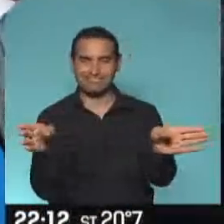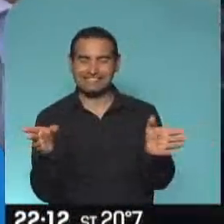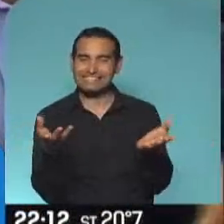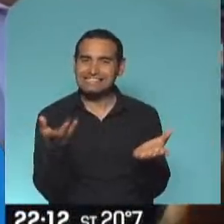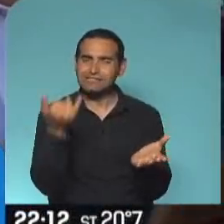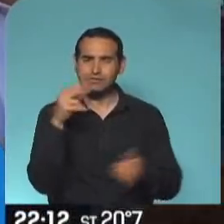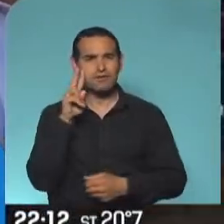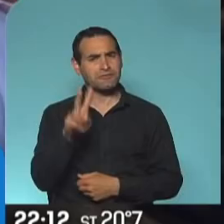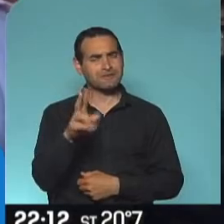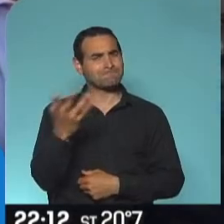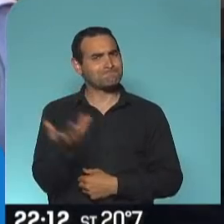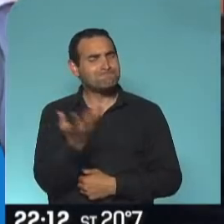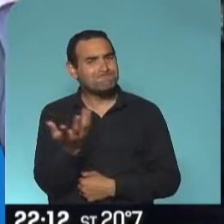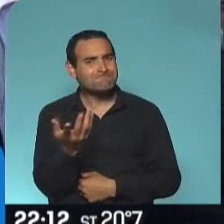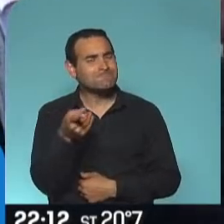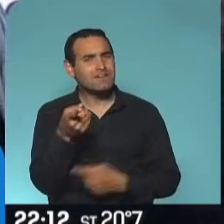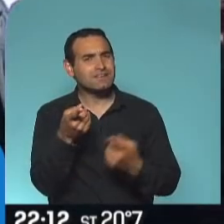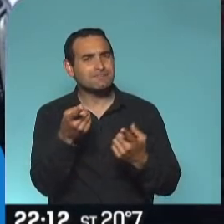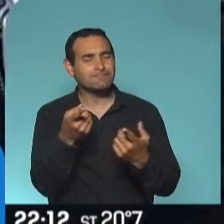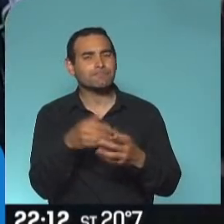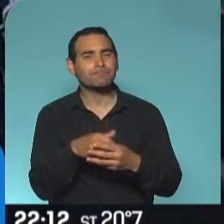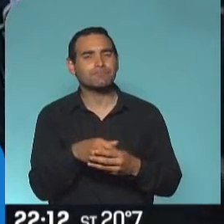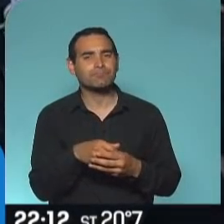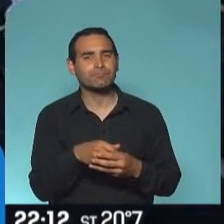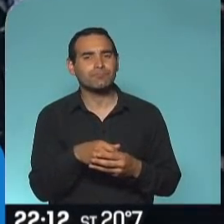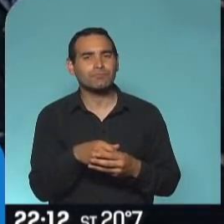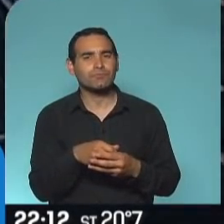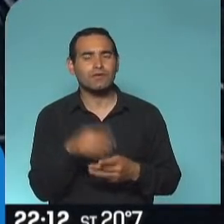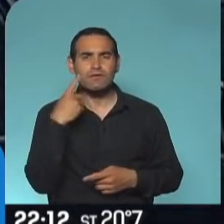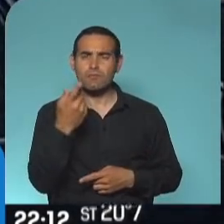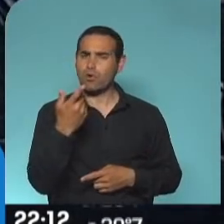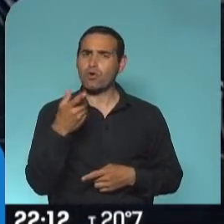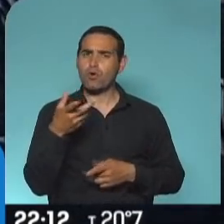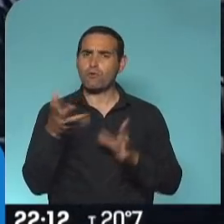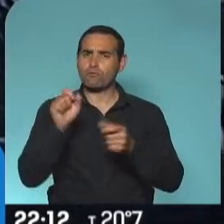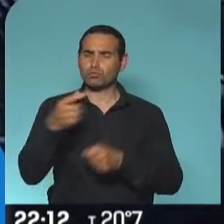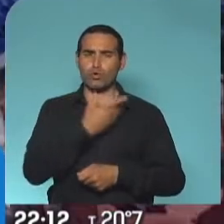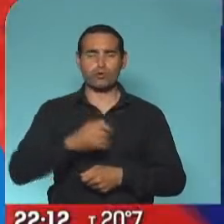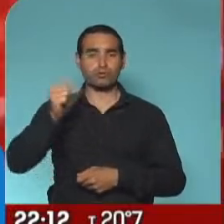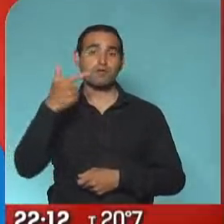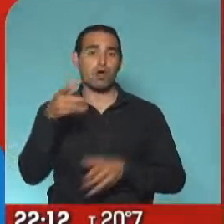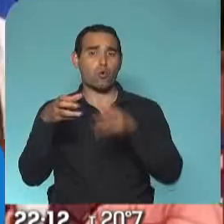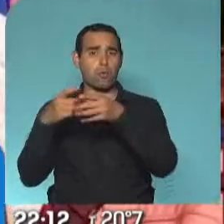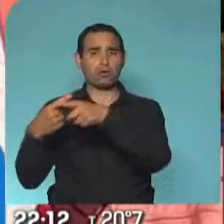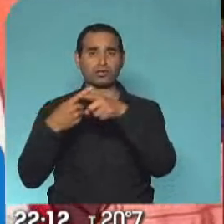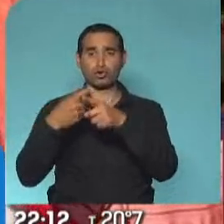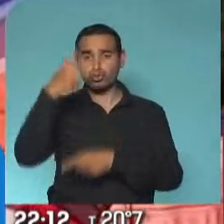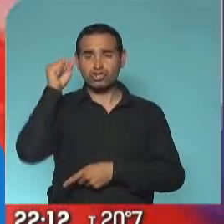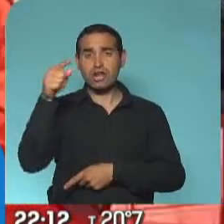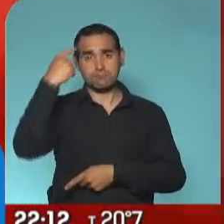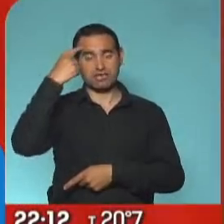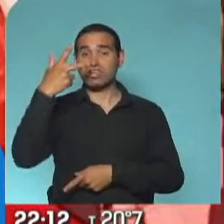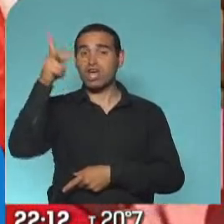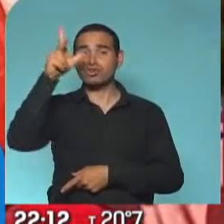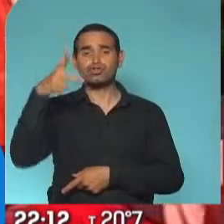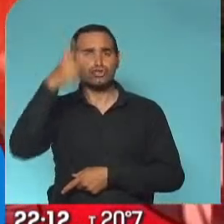hay una lectura muy distinta de los supuestos éxitos del modelo chileno. La élite política chilena considera que Chile